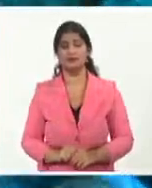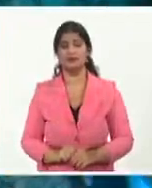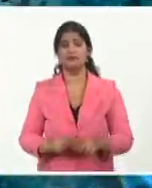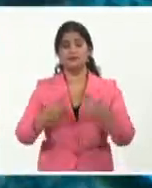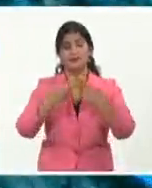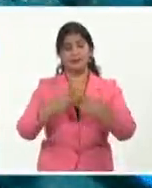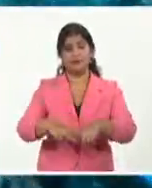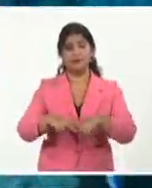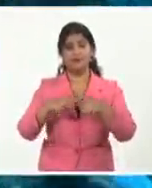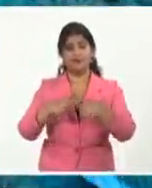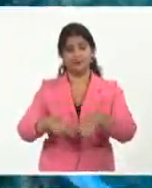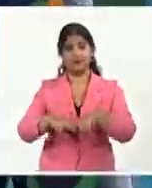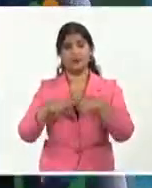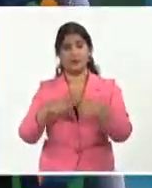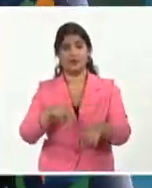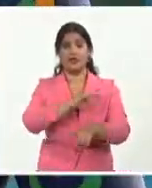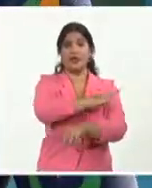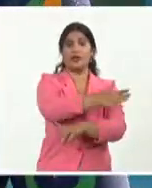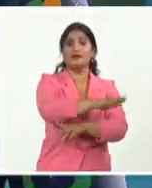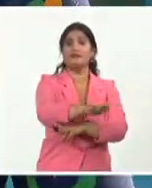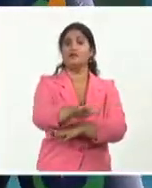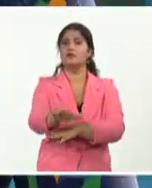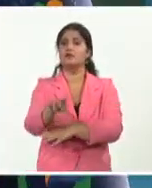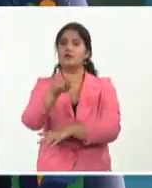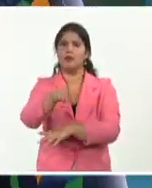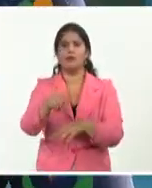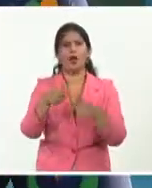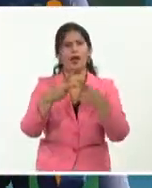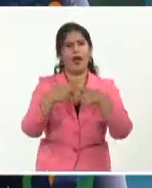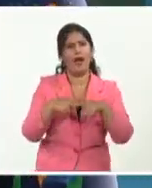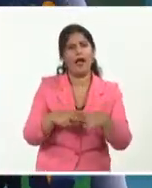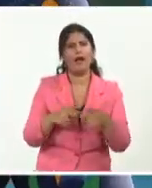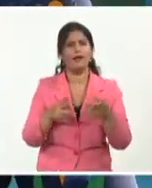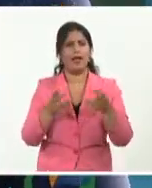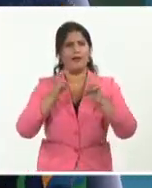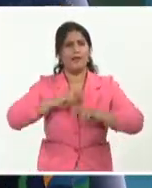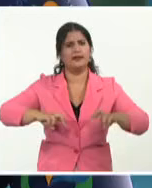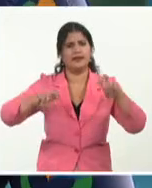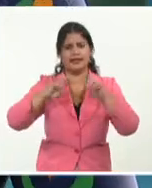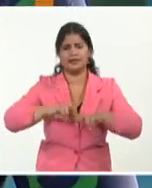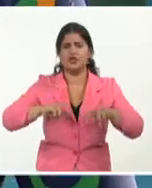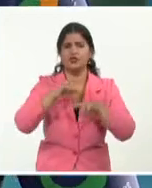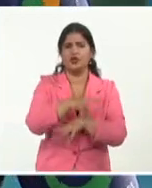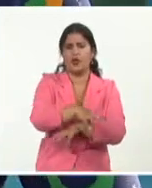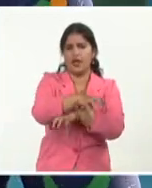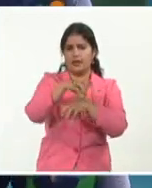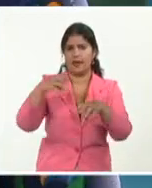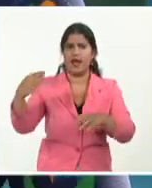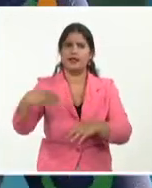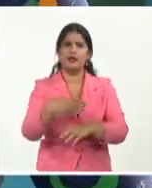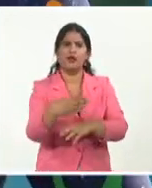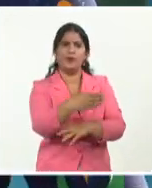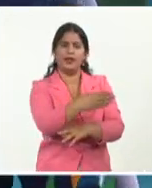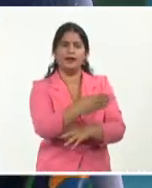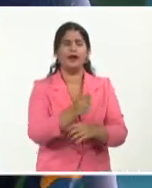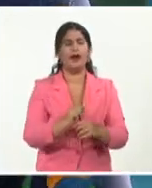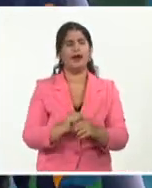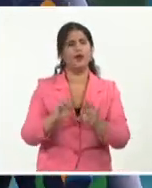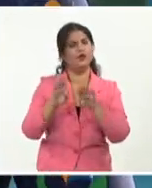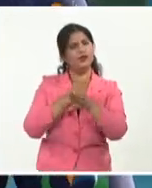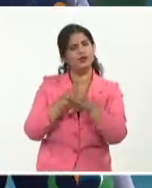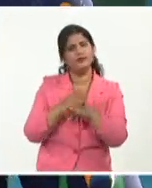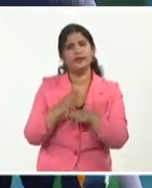de arrecifes en Cuba. Consiste en estudios sobre la reproducción, cultivo y siembra de corales para ayudar como una herramienta más